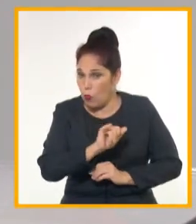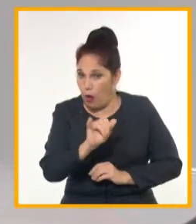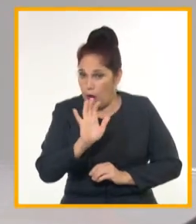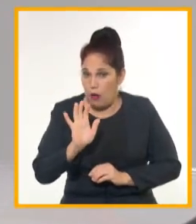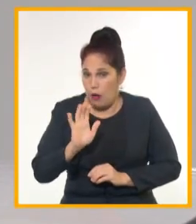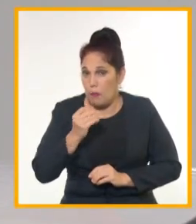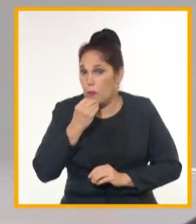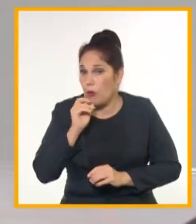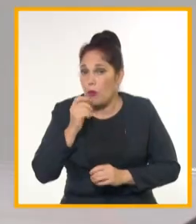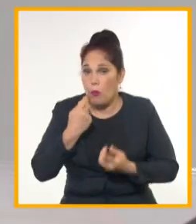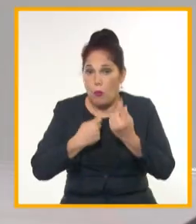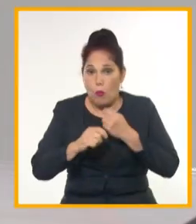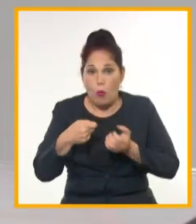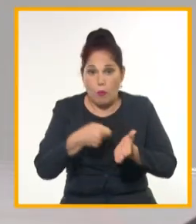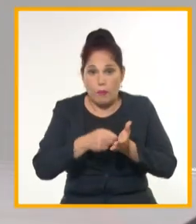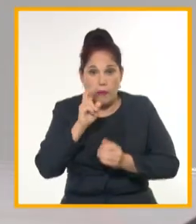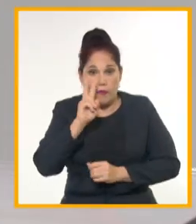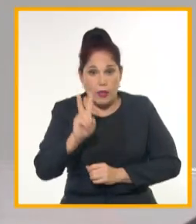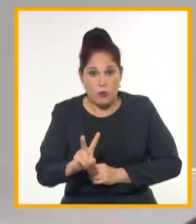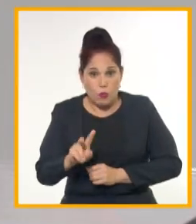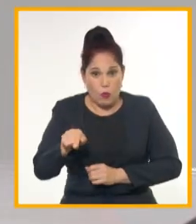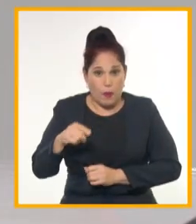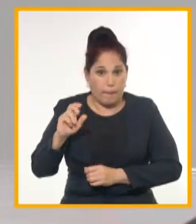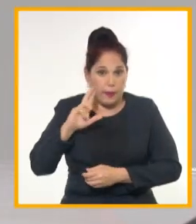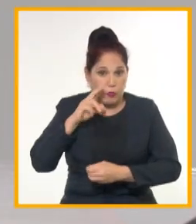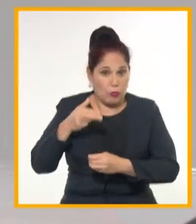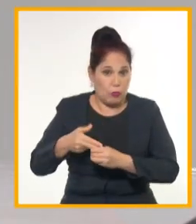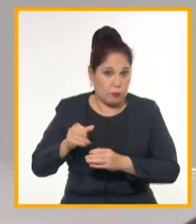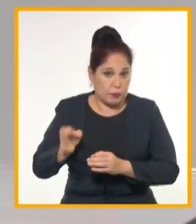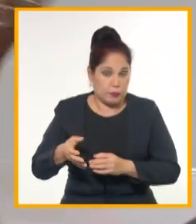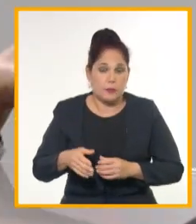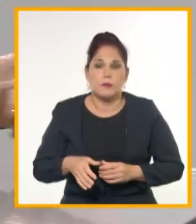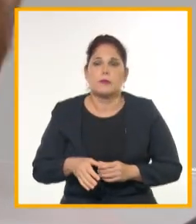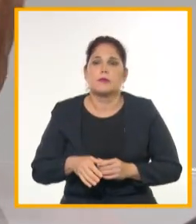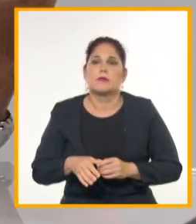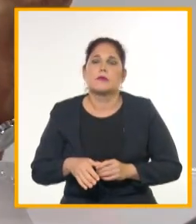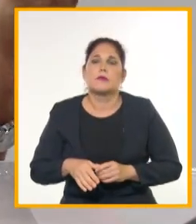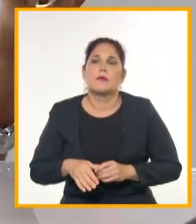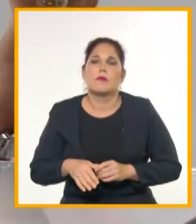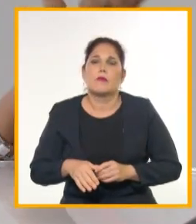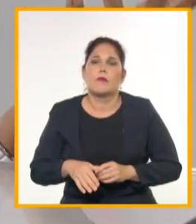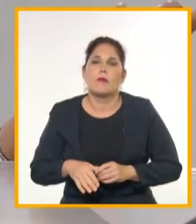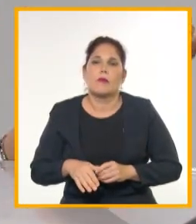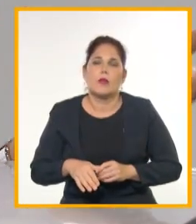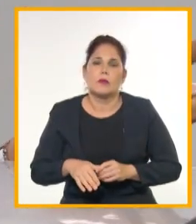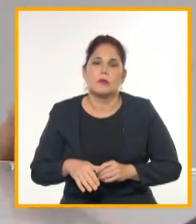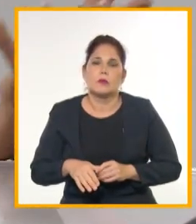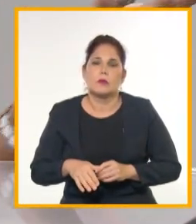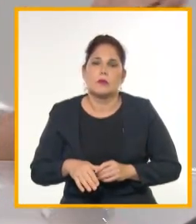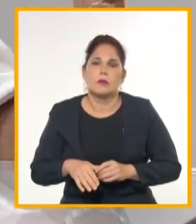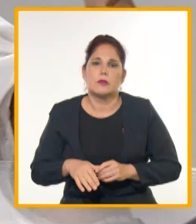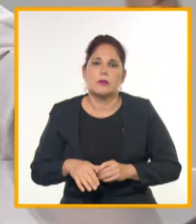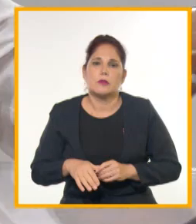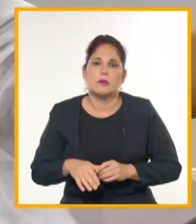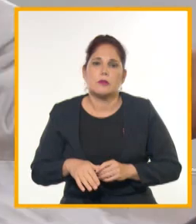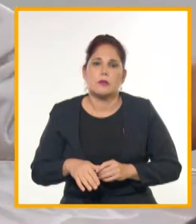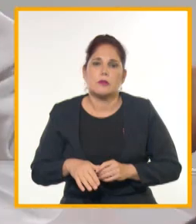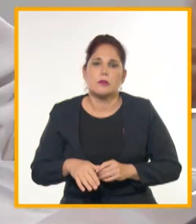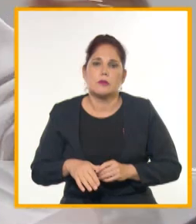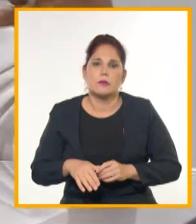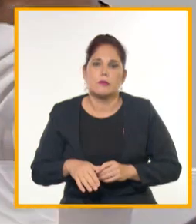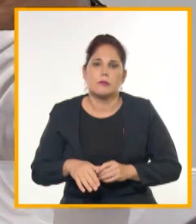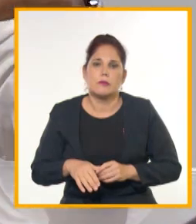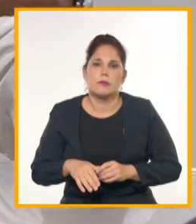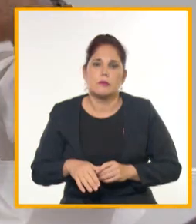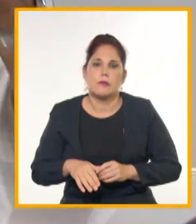Entonces, yo recuerdo que Trump en su toma de posesión, entre las tantas cosas que dijo que explotaremos o que sacaremos el oro bajo nuestros pies,